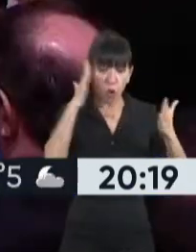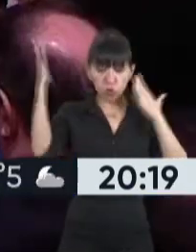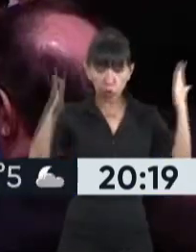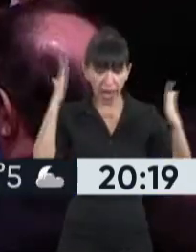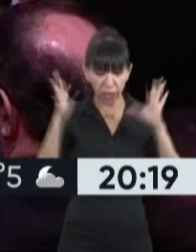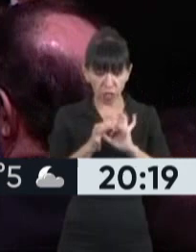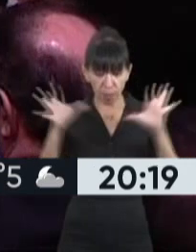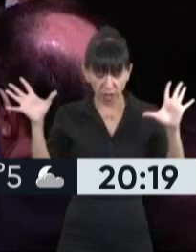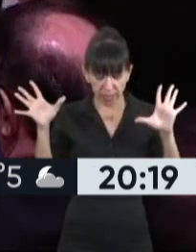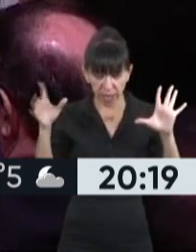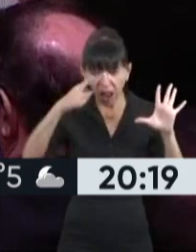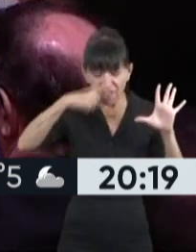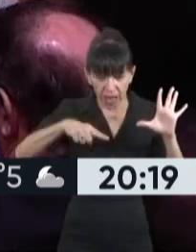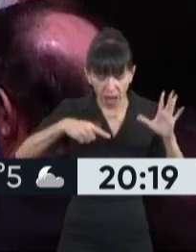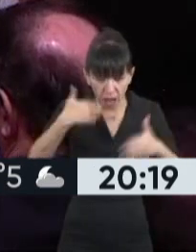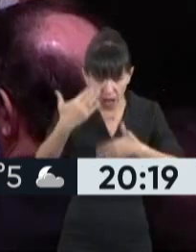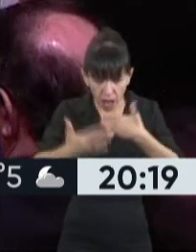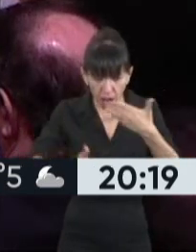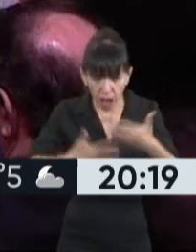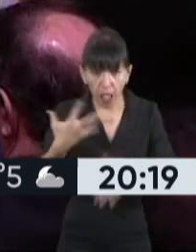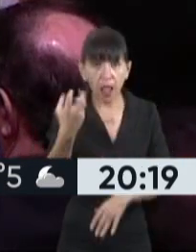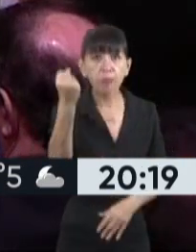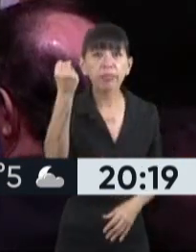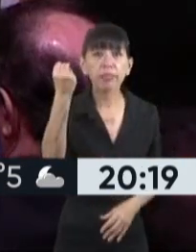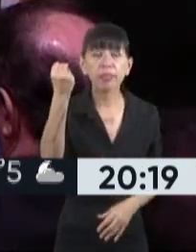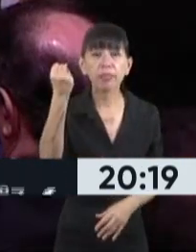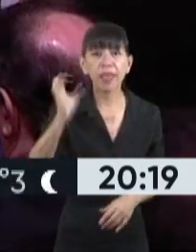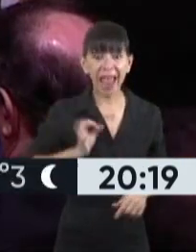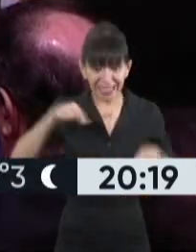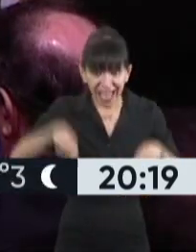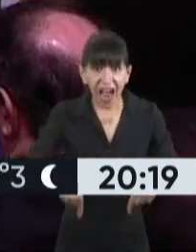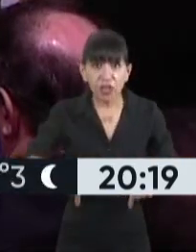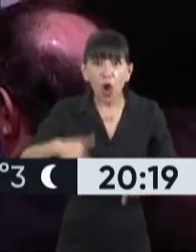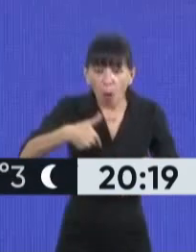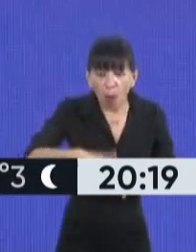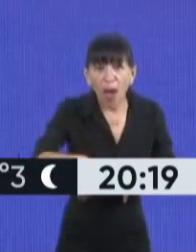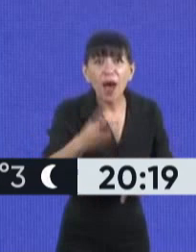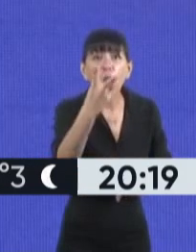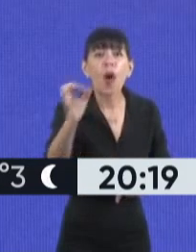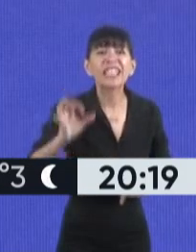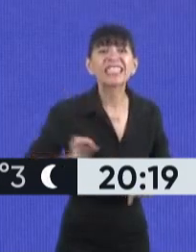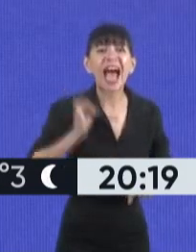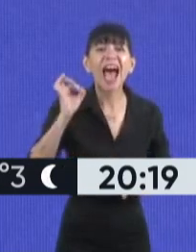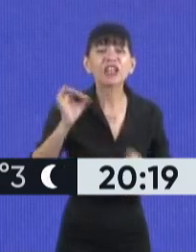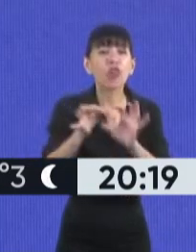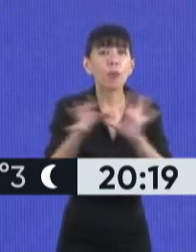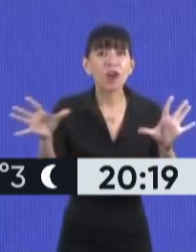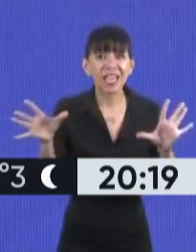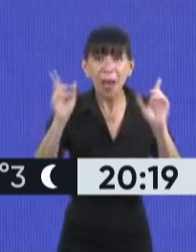se convirtió en realidad. Y este año celebramos 40 años de democracia. Cuando yo termine mi